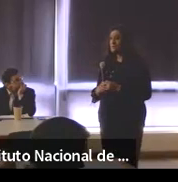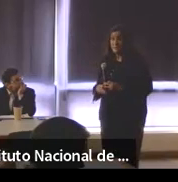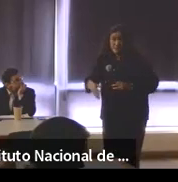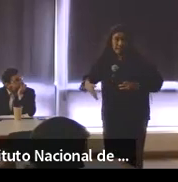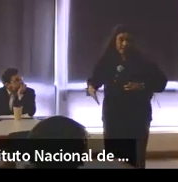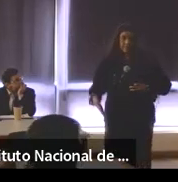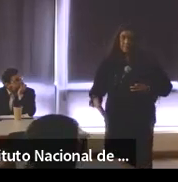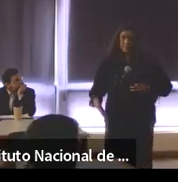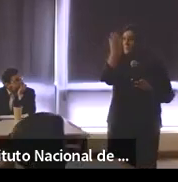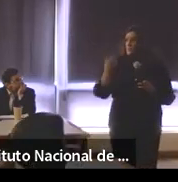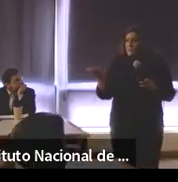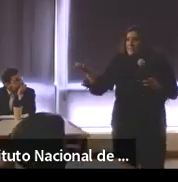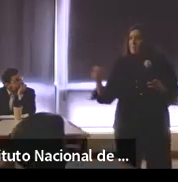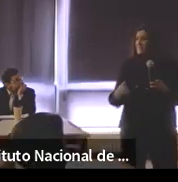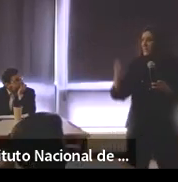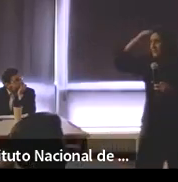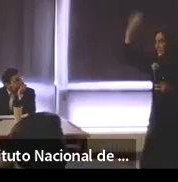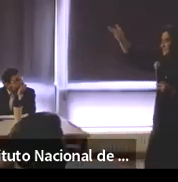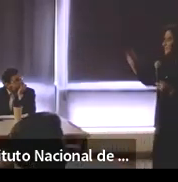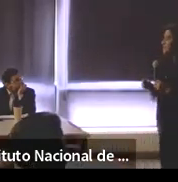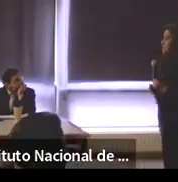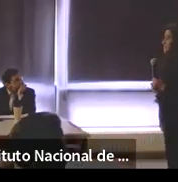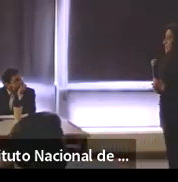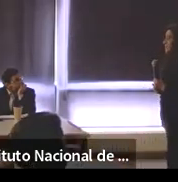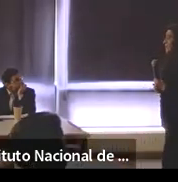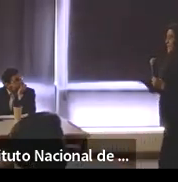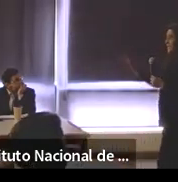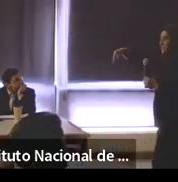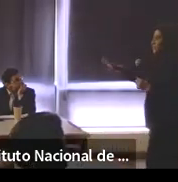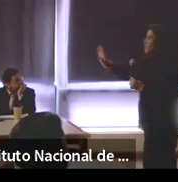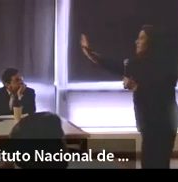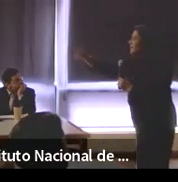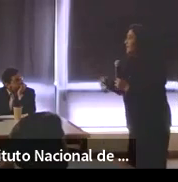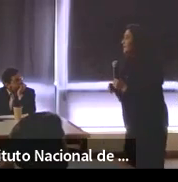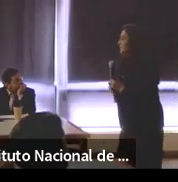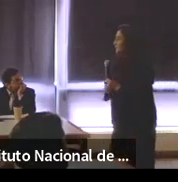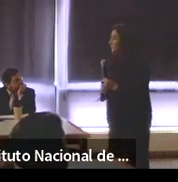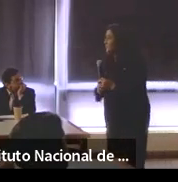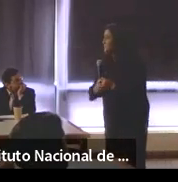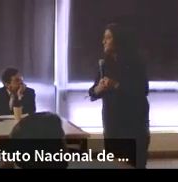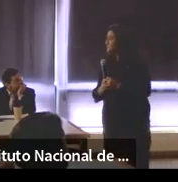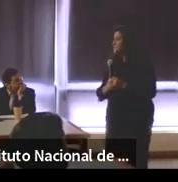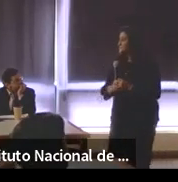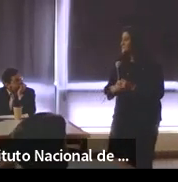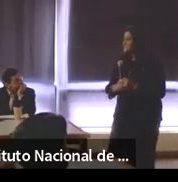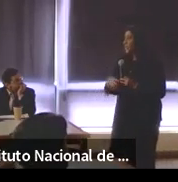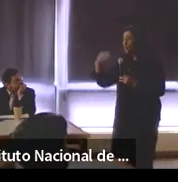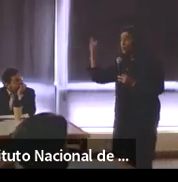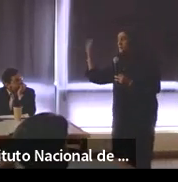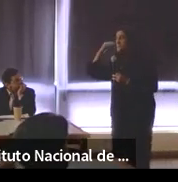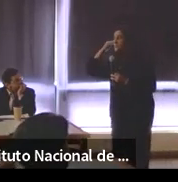no quizás simplemente pasó porque tenía prisa o estaba distraído en otra cosa y eso no debería de generar un conflicto